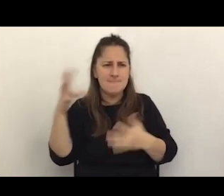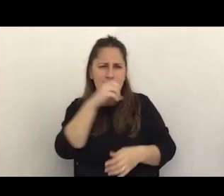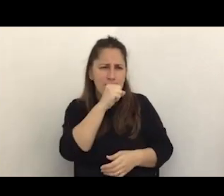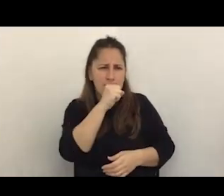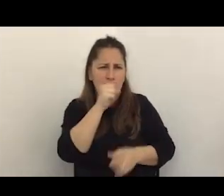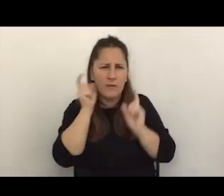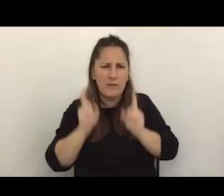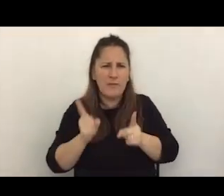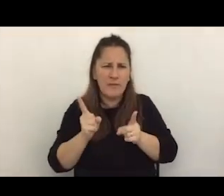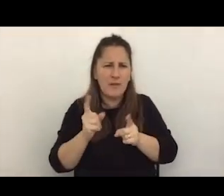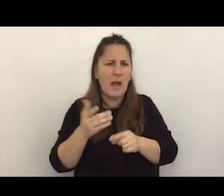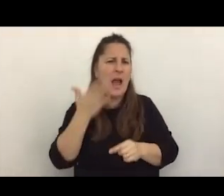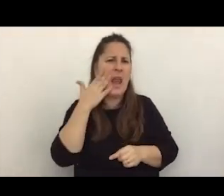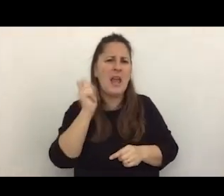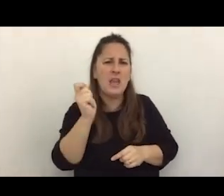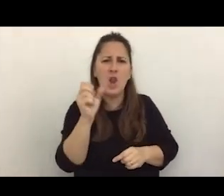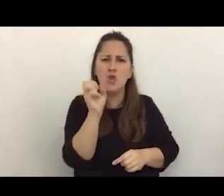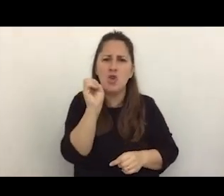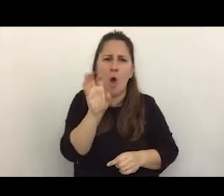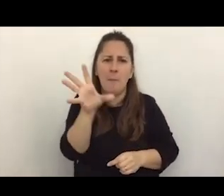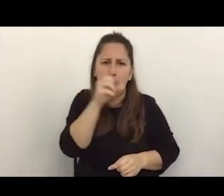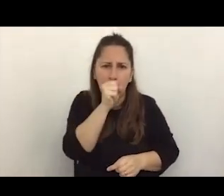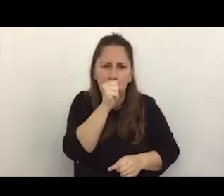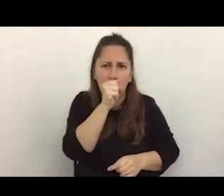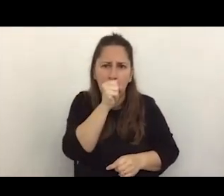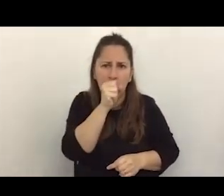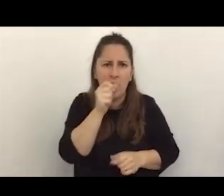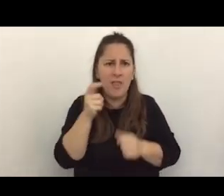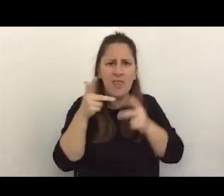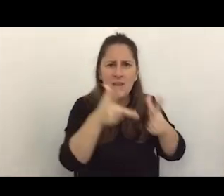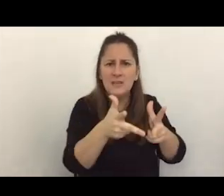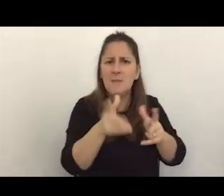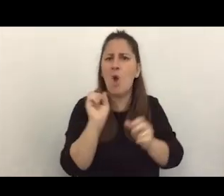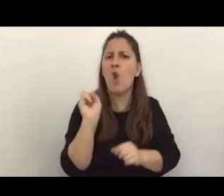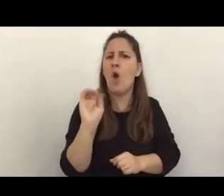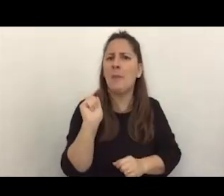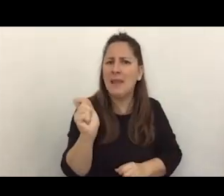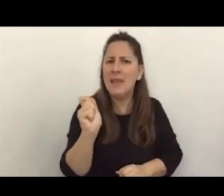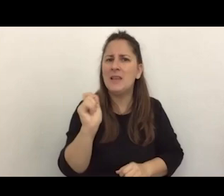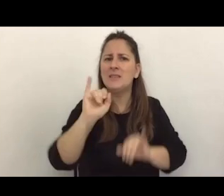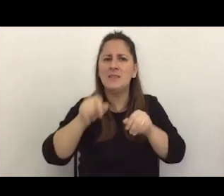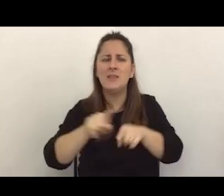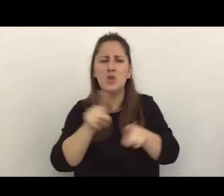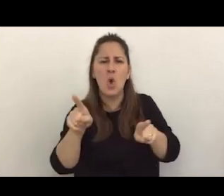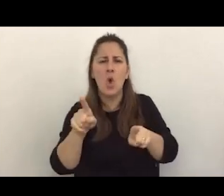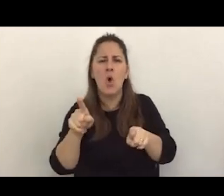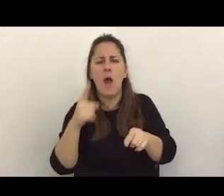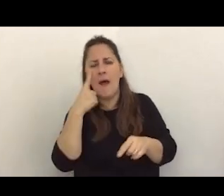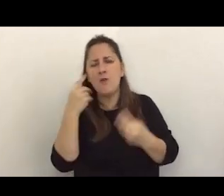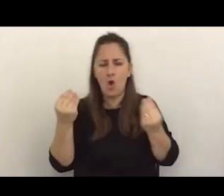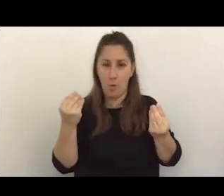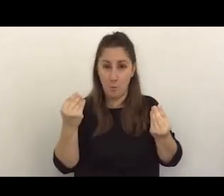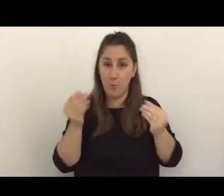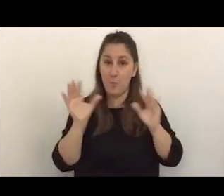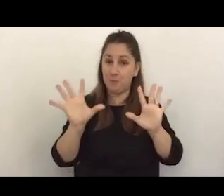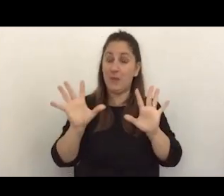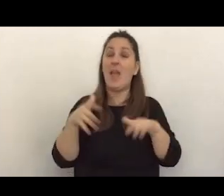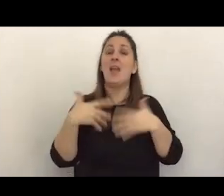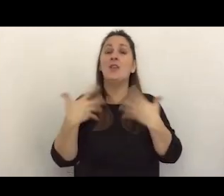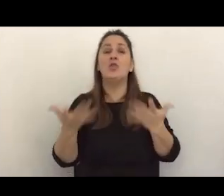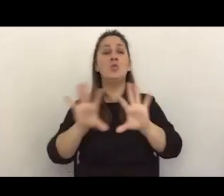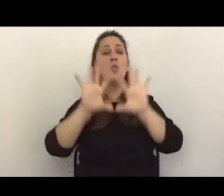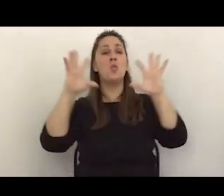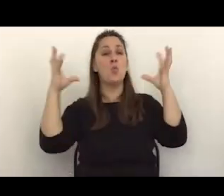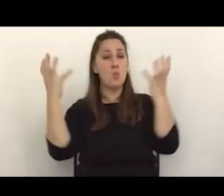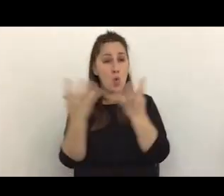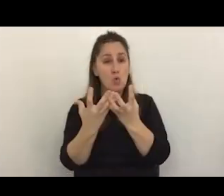donante? ¿O está mal? ¿O deberíamos revisarlo? Frente a eso, en el mundo se conocen,